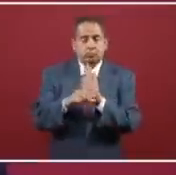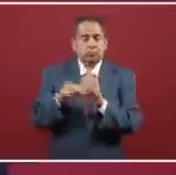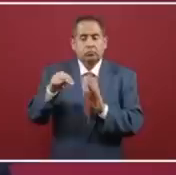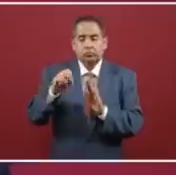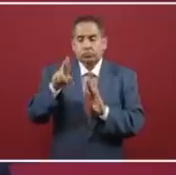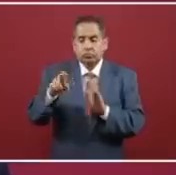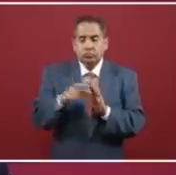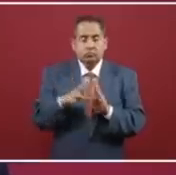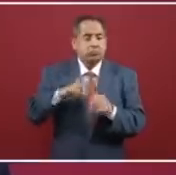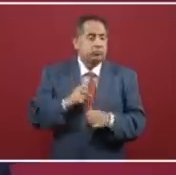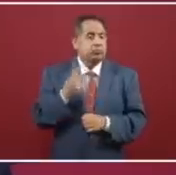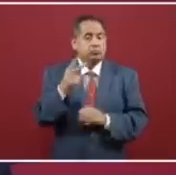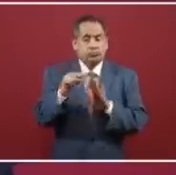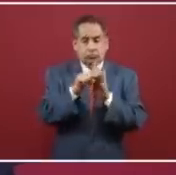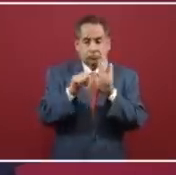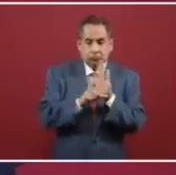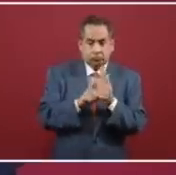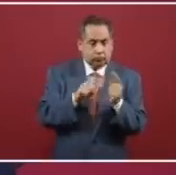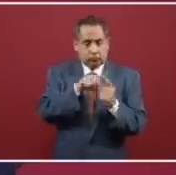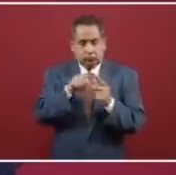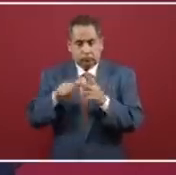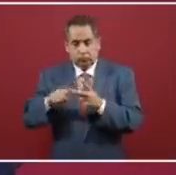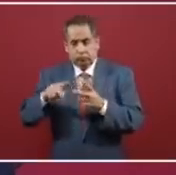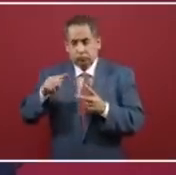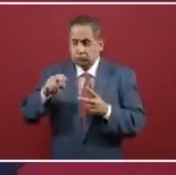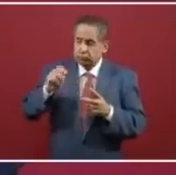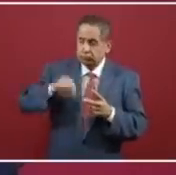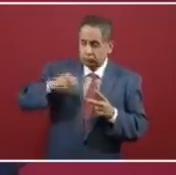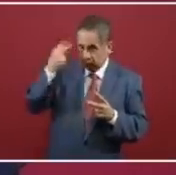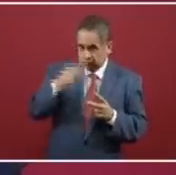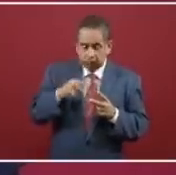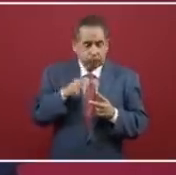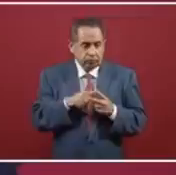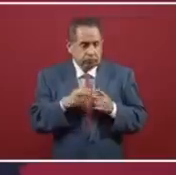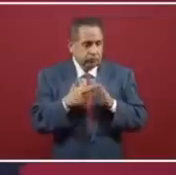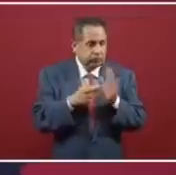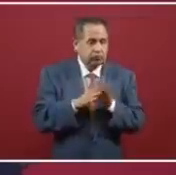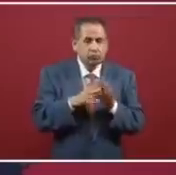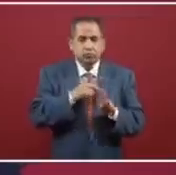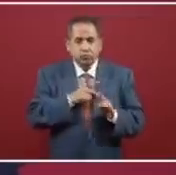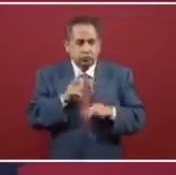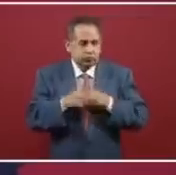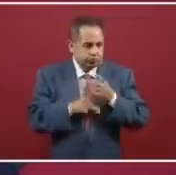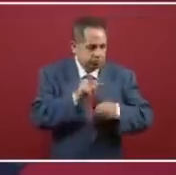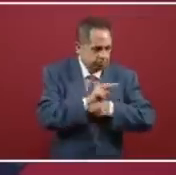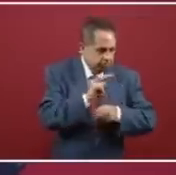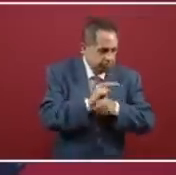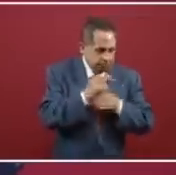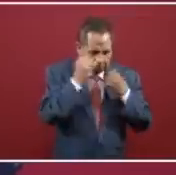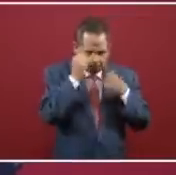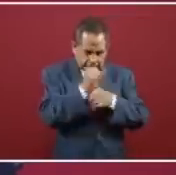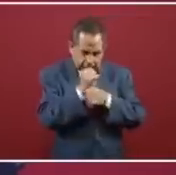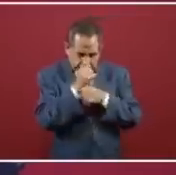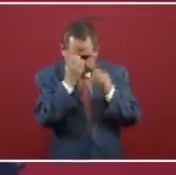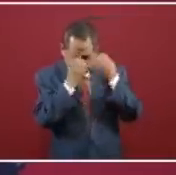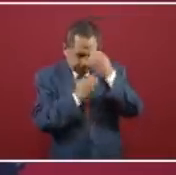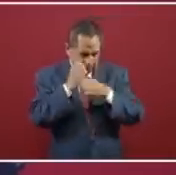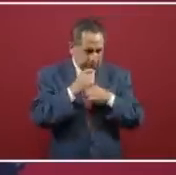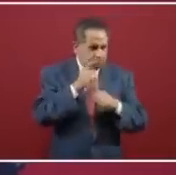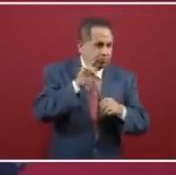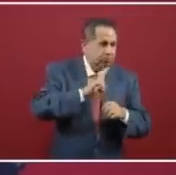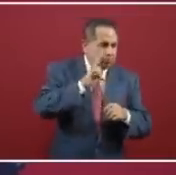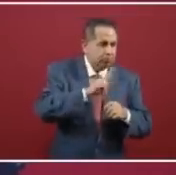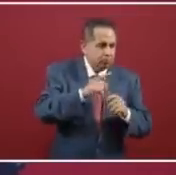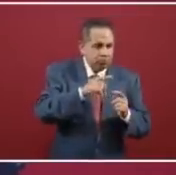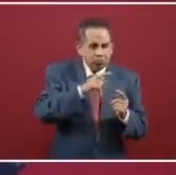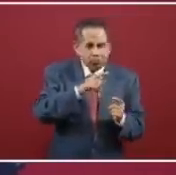de hecho son dos normas oficiales mexicanas que regulan cómo debemos de desempeñarnos en la realización